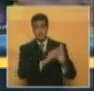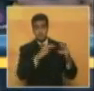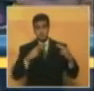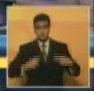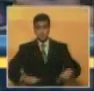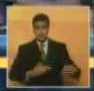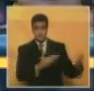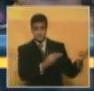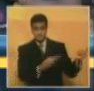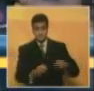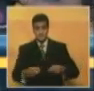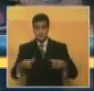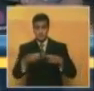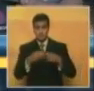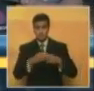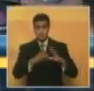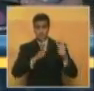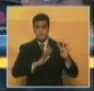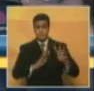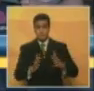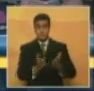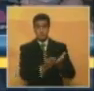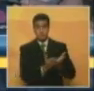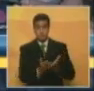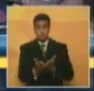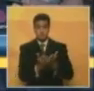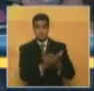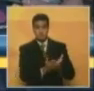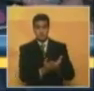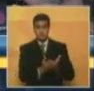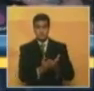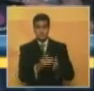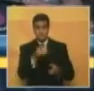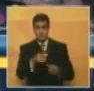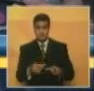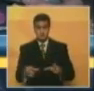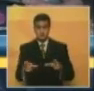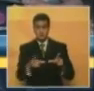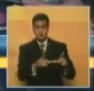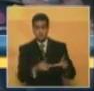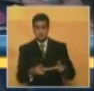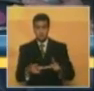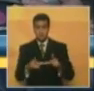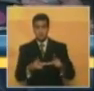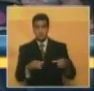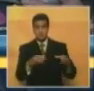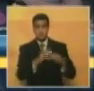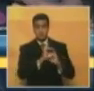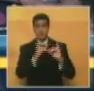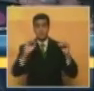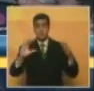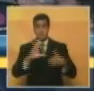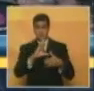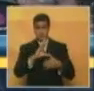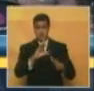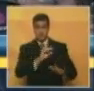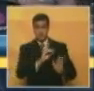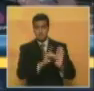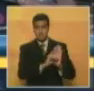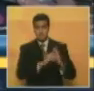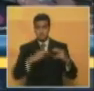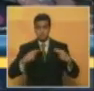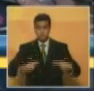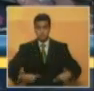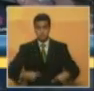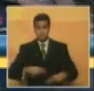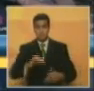a una delegación del movimiento estudiantil a la sede de la Comisión Interamericana de Derechos Humanos en la